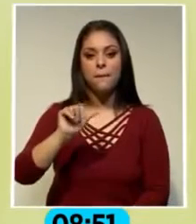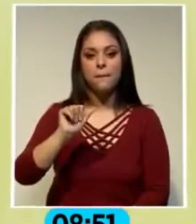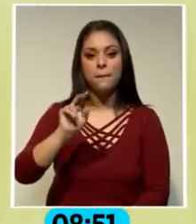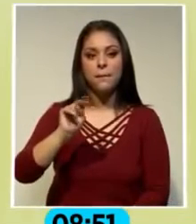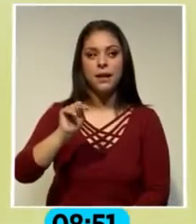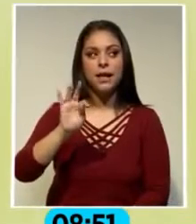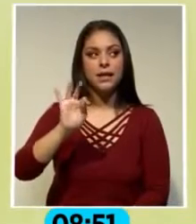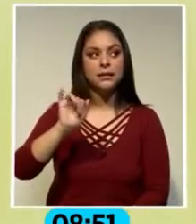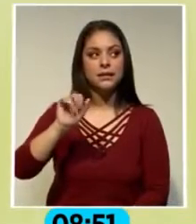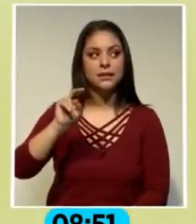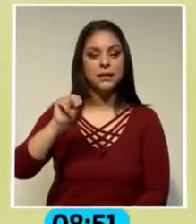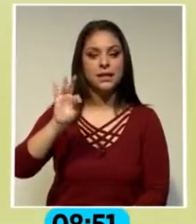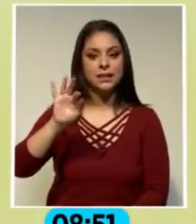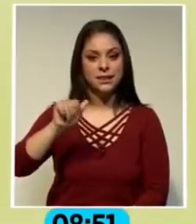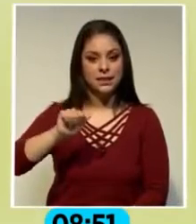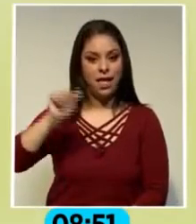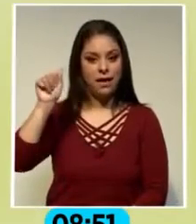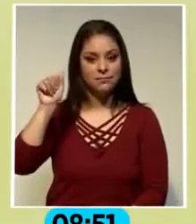lantilla. Voy a ocupar